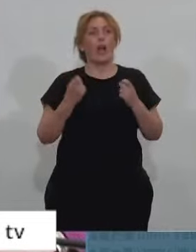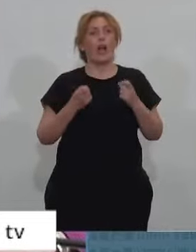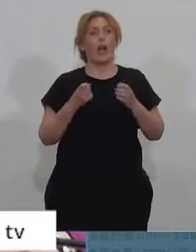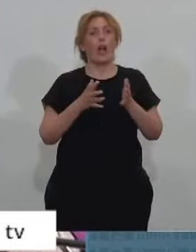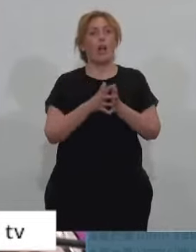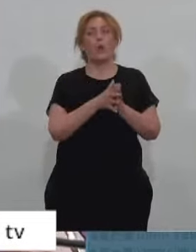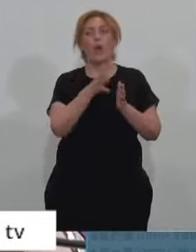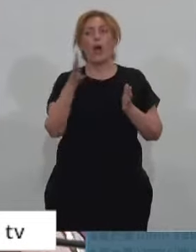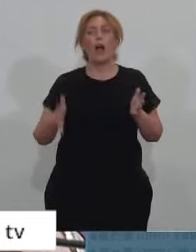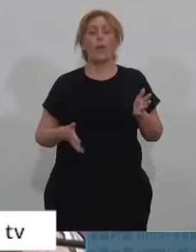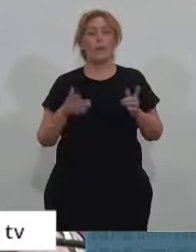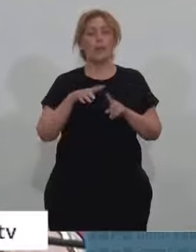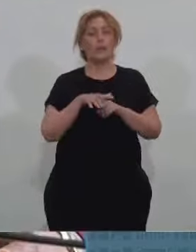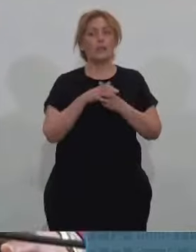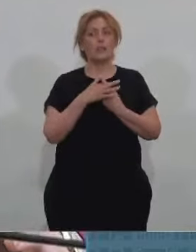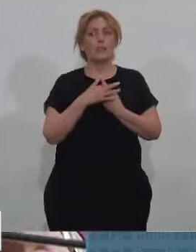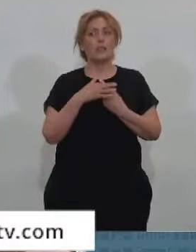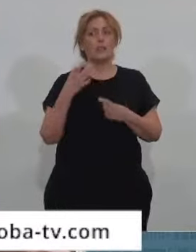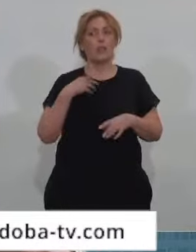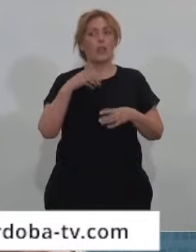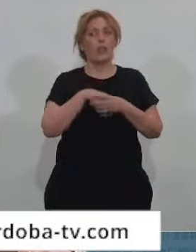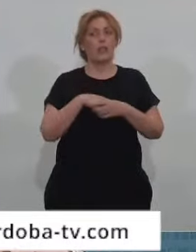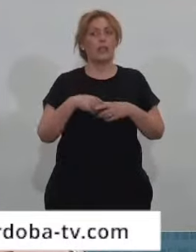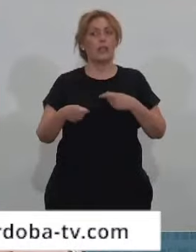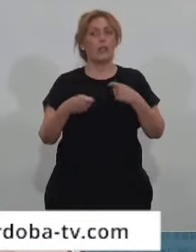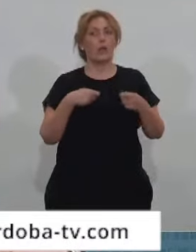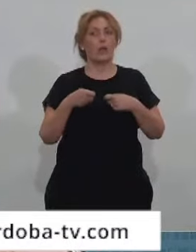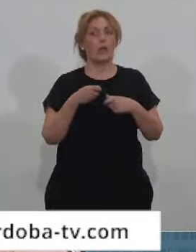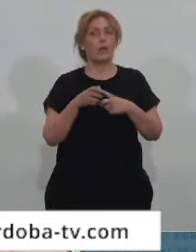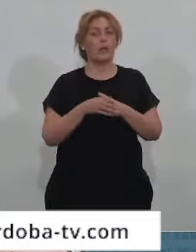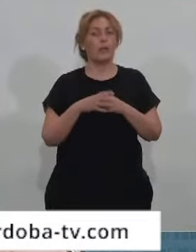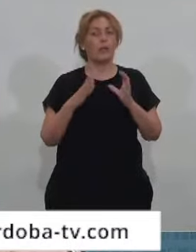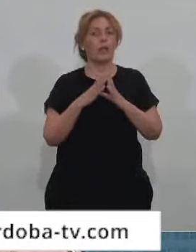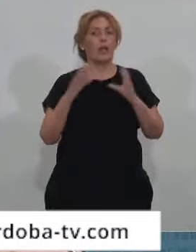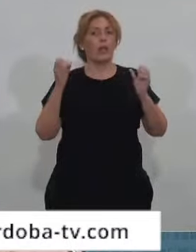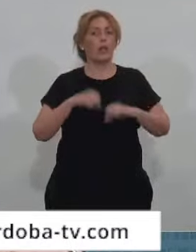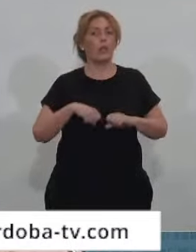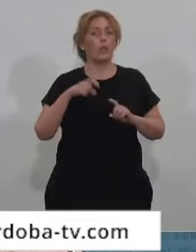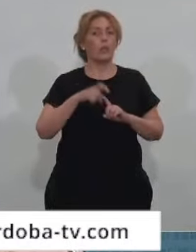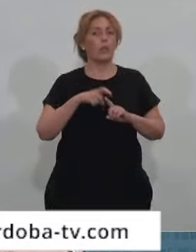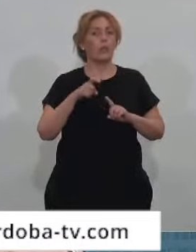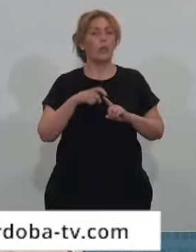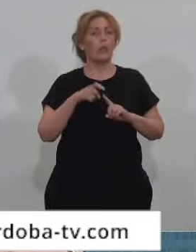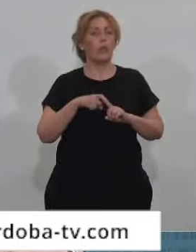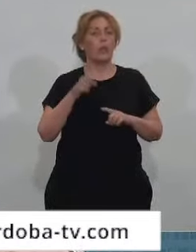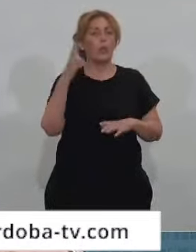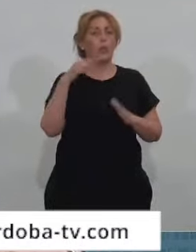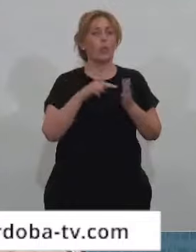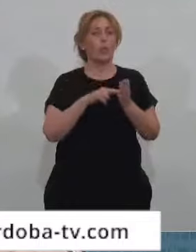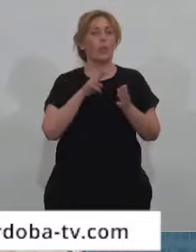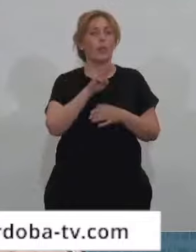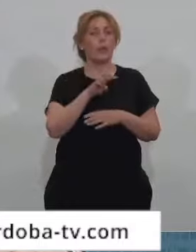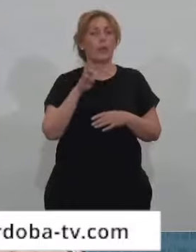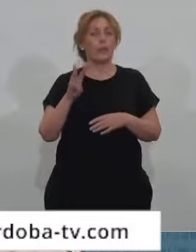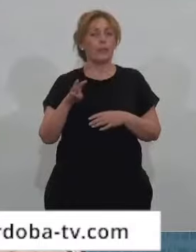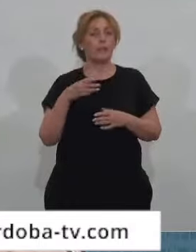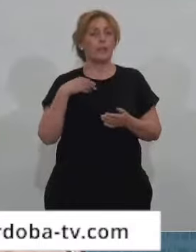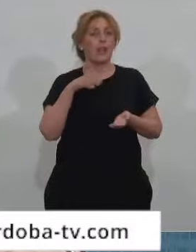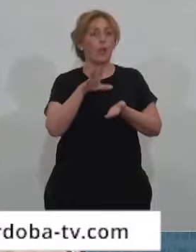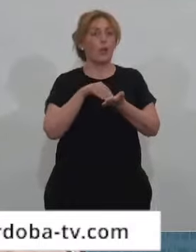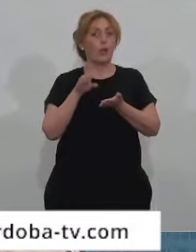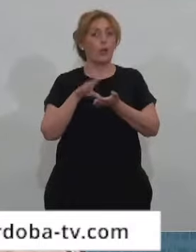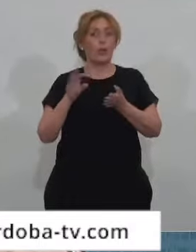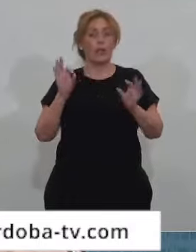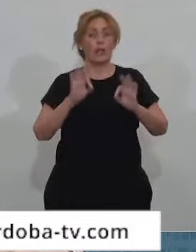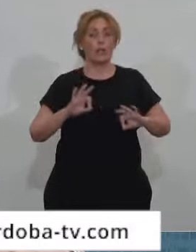que precisamente el acuerdo de mayo de 2023 no lo recogía. Por lo tanto, no hay una vulneración. Lo que sí se le ha solicitado a todo